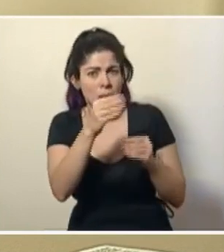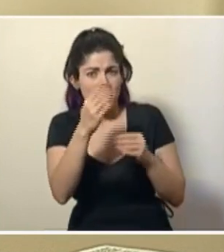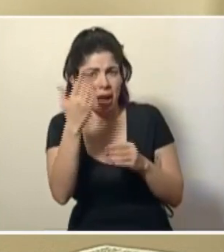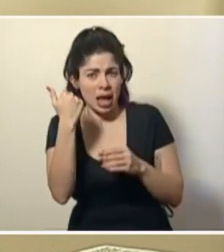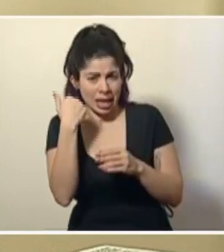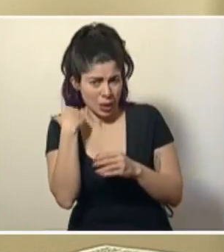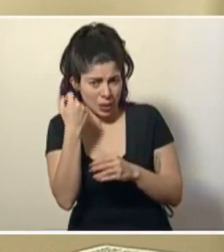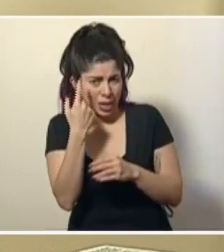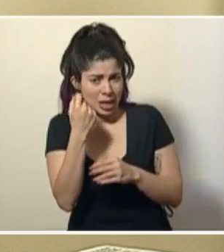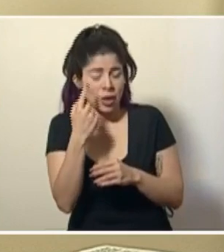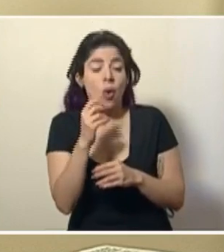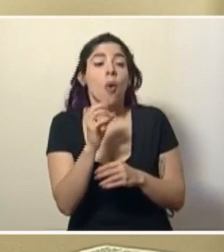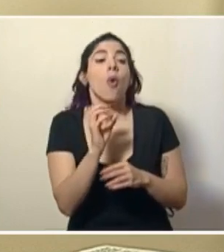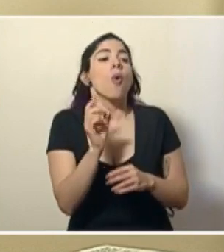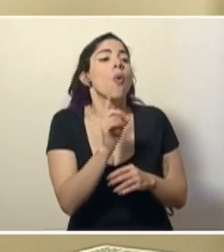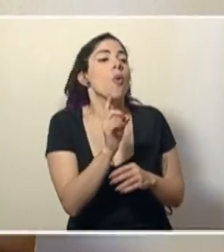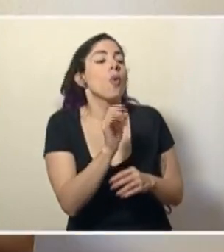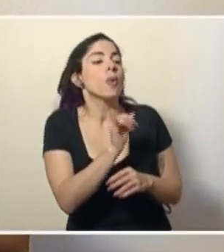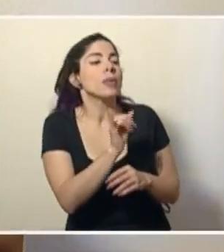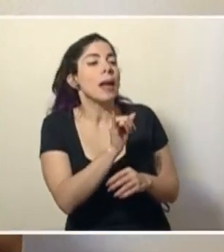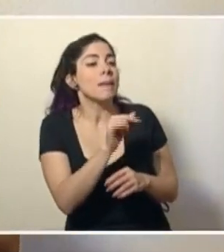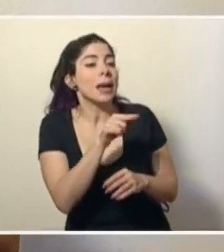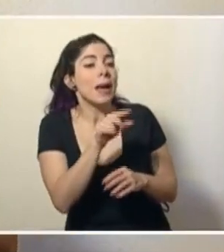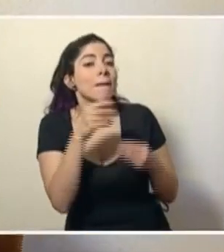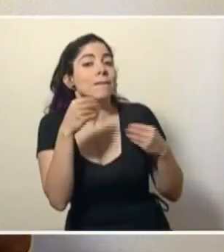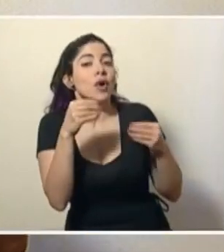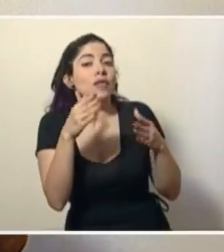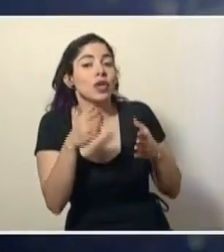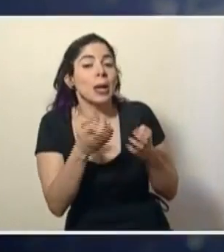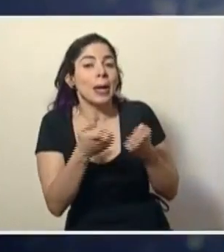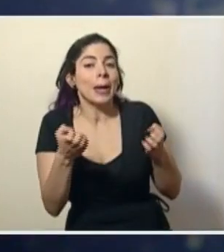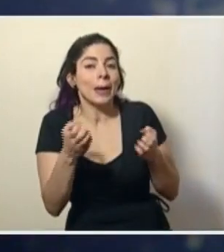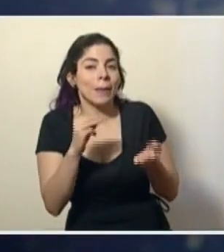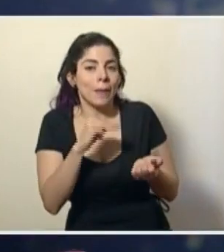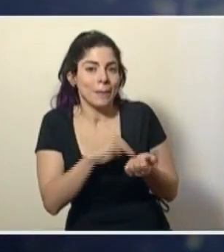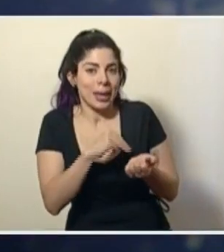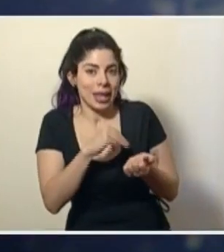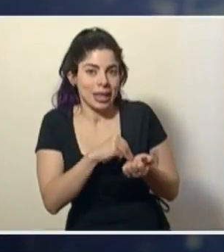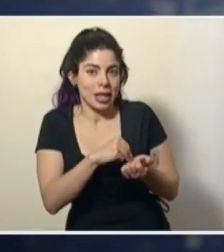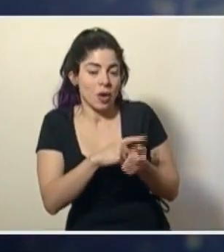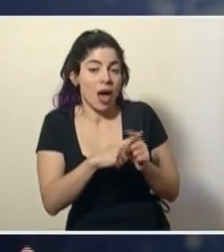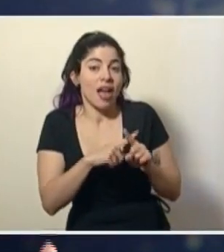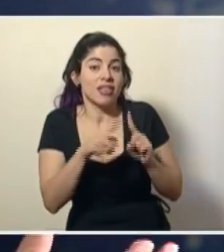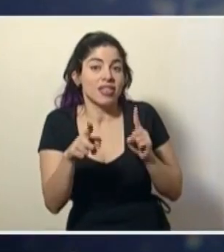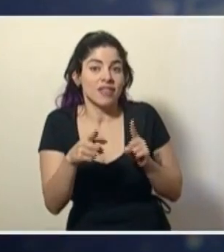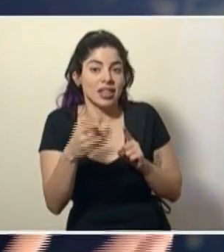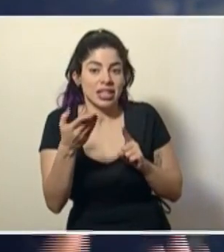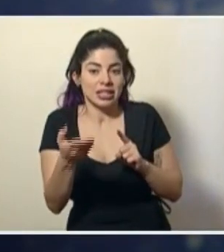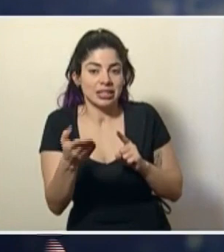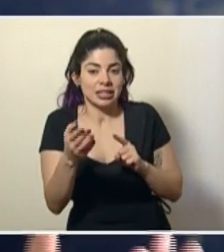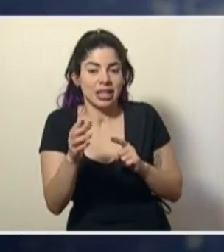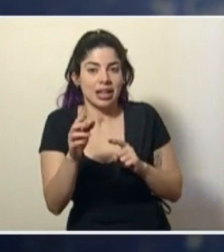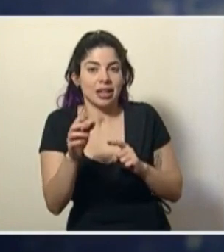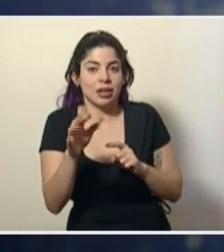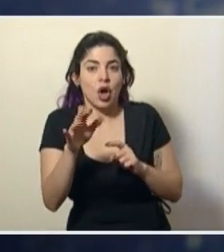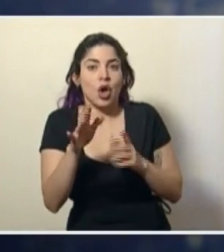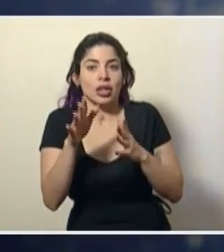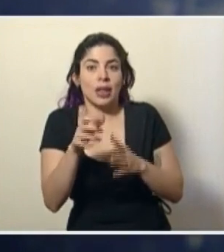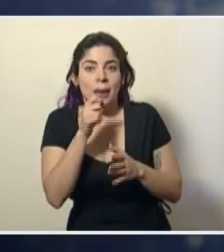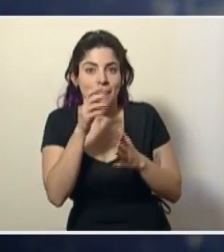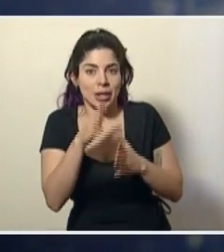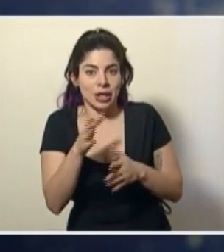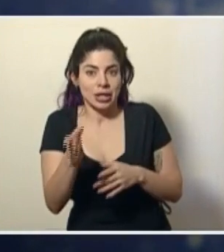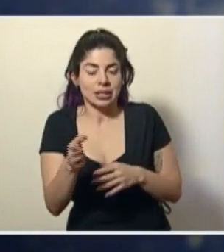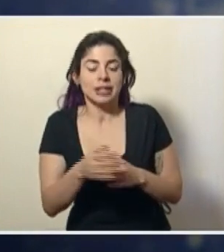Estoy entendiendo. Inclusive eran propiamente proveedores de equipo médico, a distinción de, por ejemplo, el contador y la